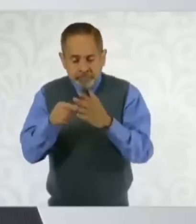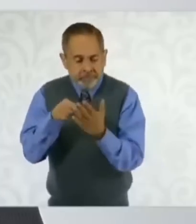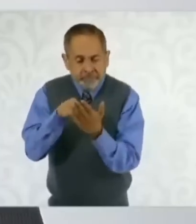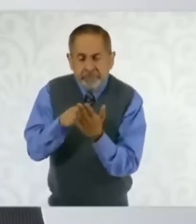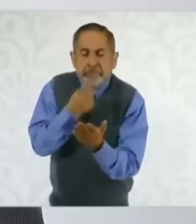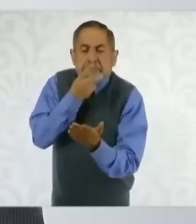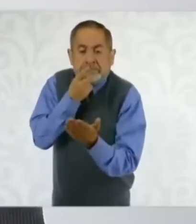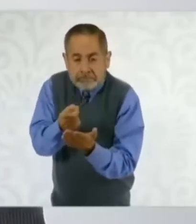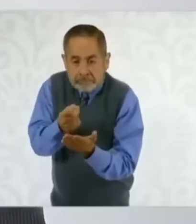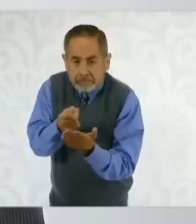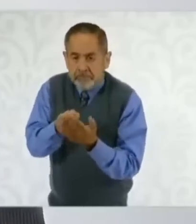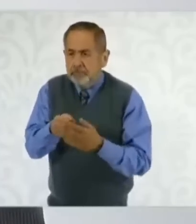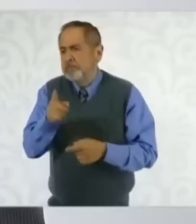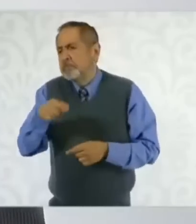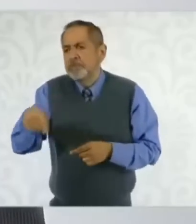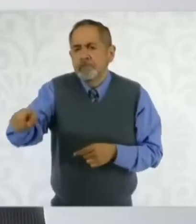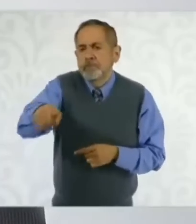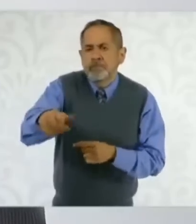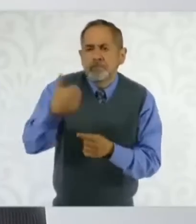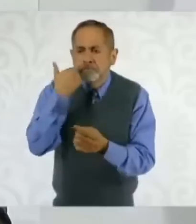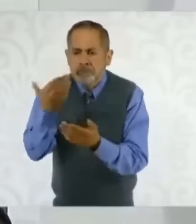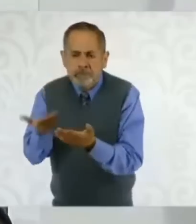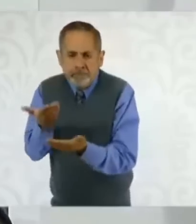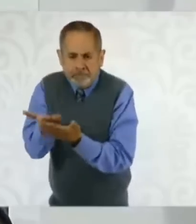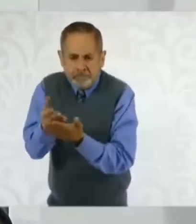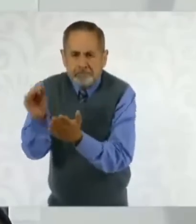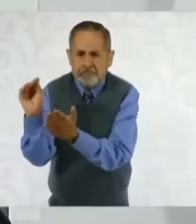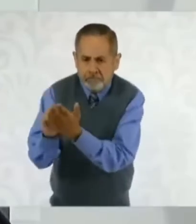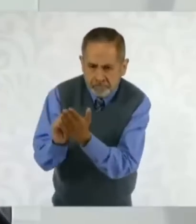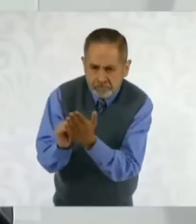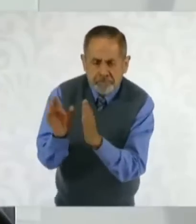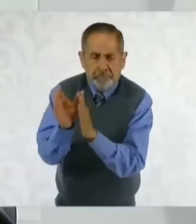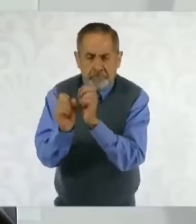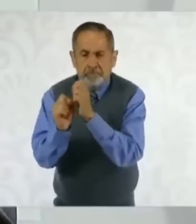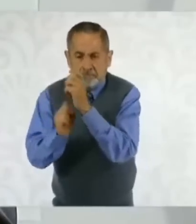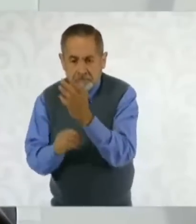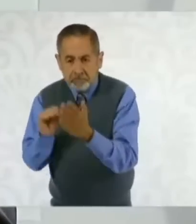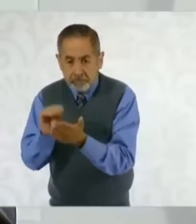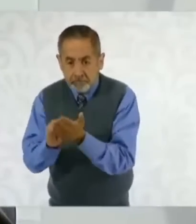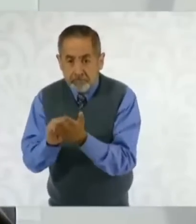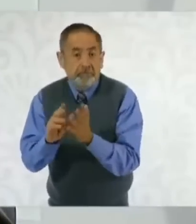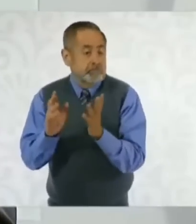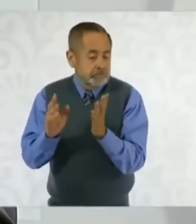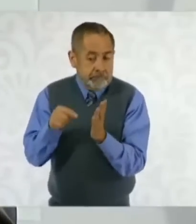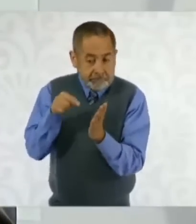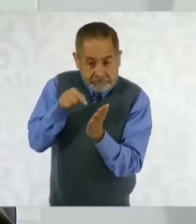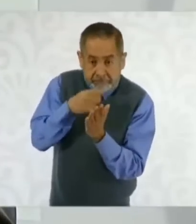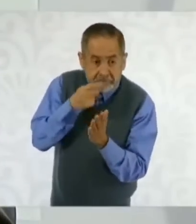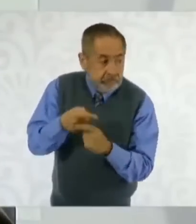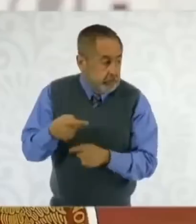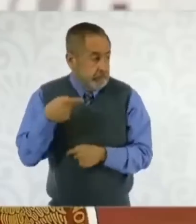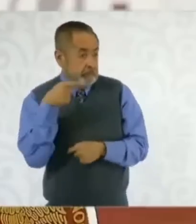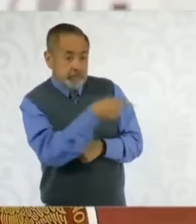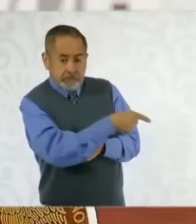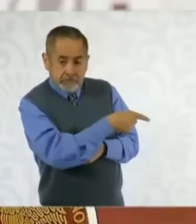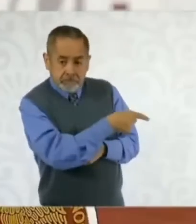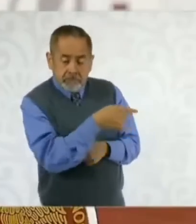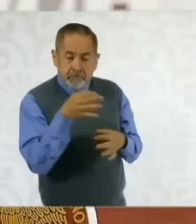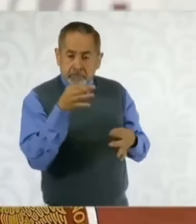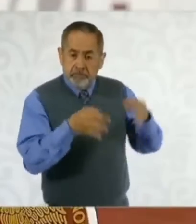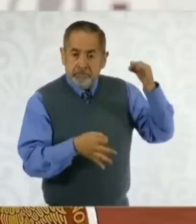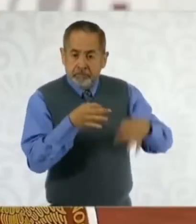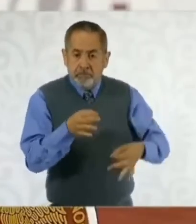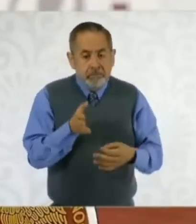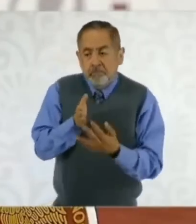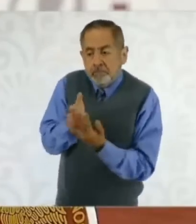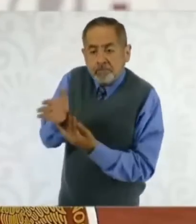judicial las reformas o adiciones en general y en particular las que nos ocupan en esta parte del proceso